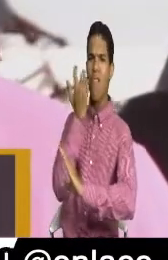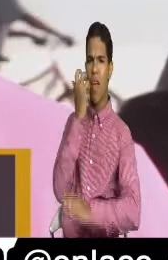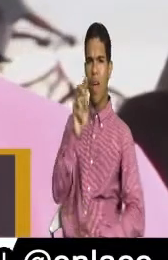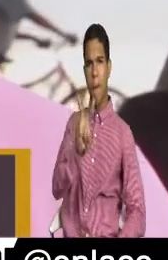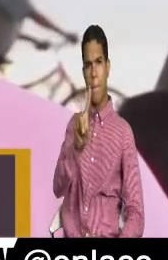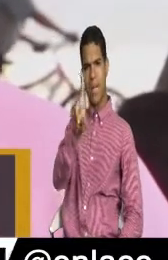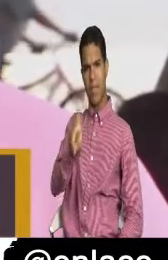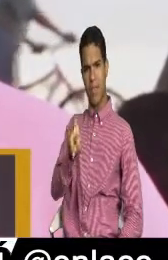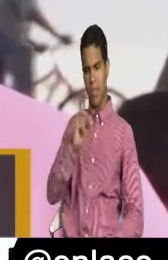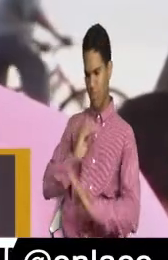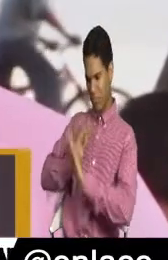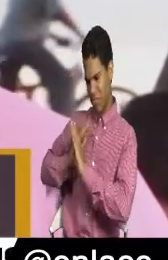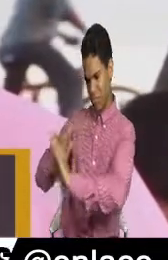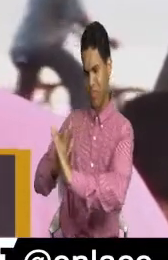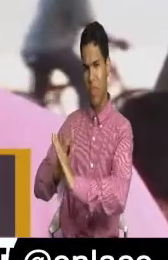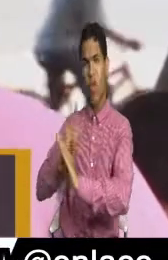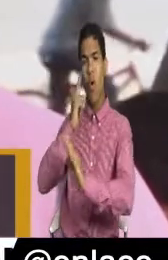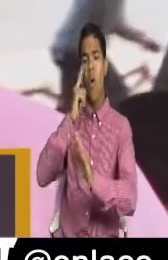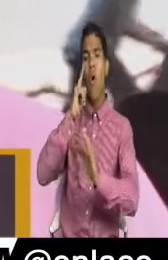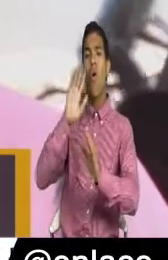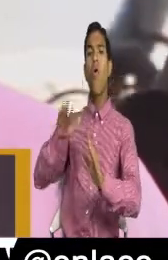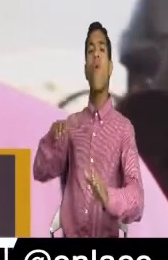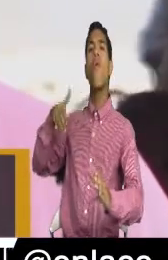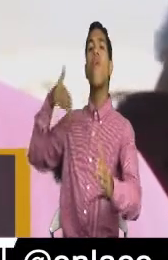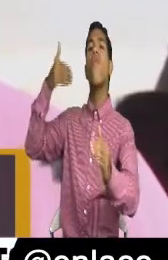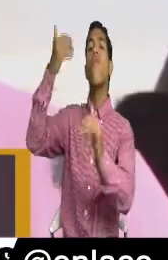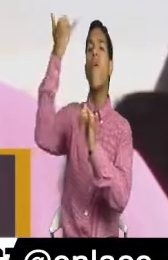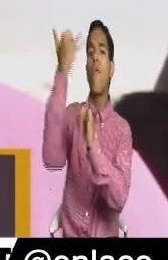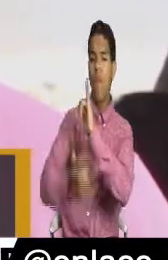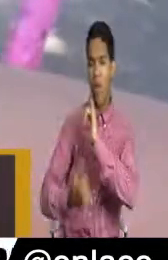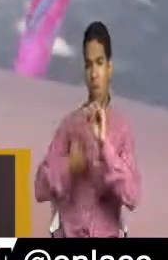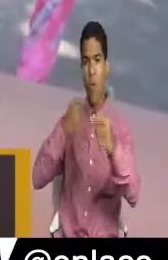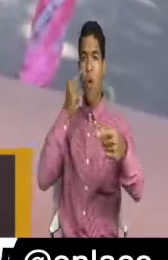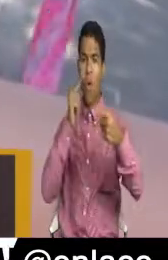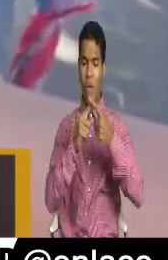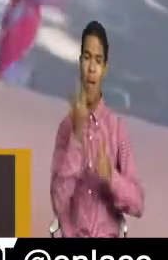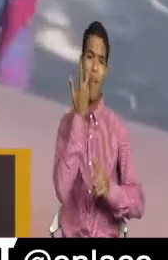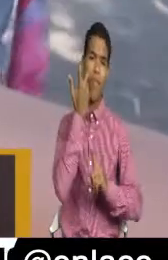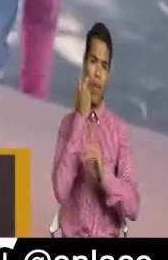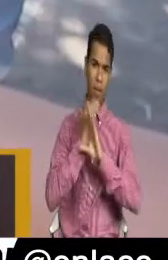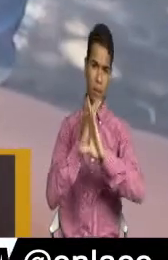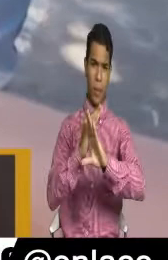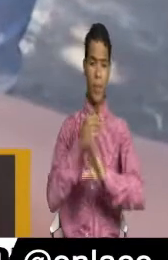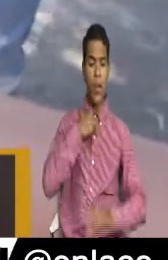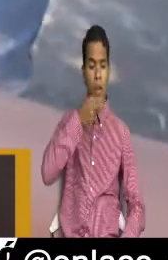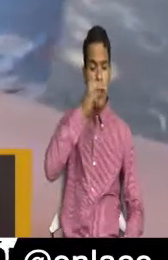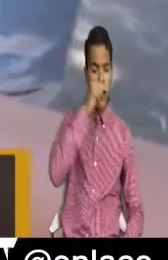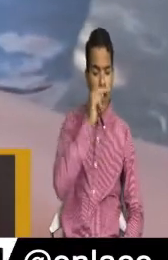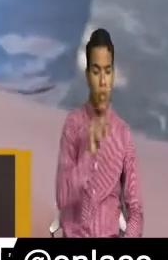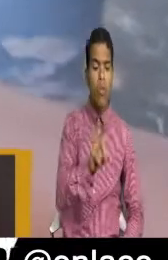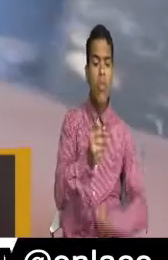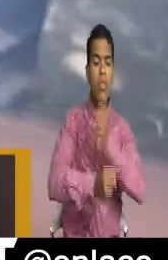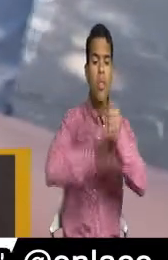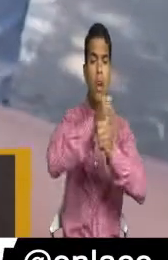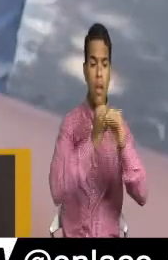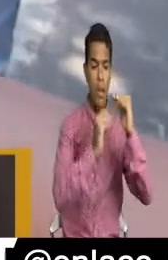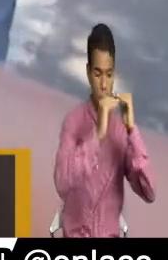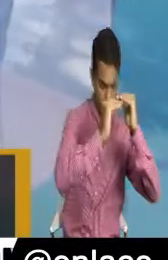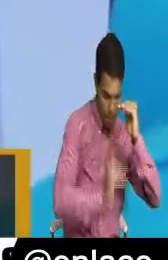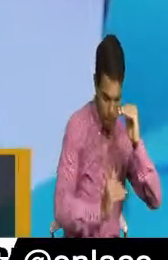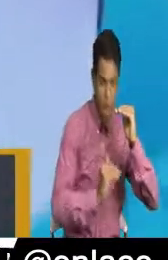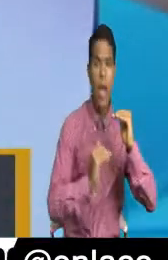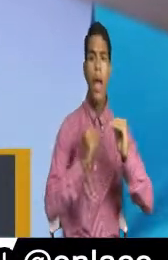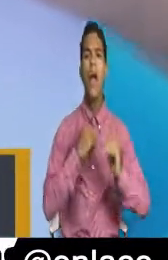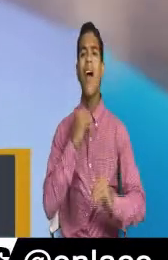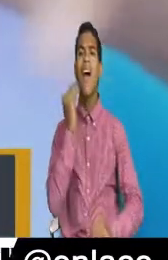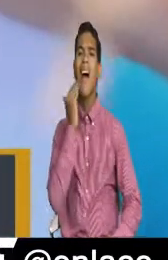enfermedades, que finalmente ese es el objetivo de las jornadas de vacunación. Niños menores de 6 años, mujeres en edad fértil de 10 a